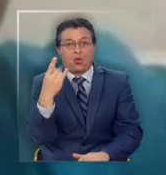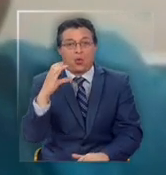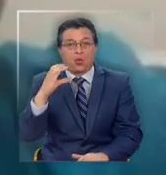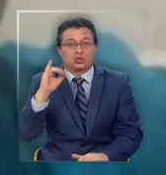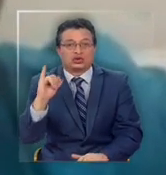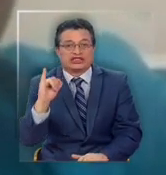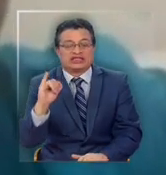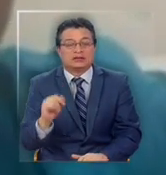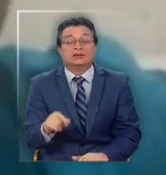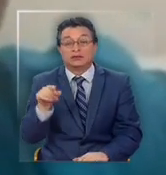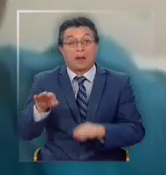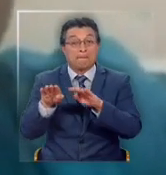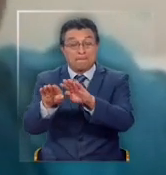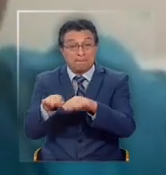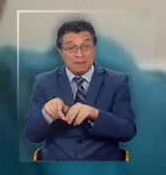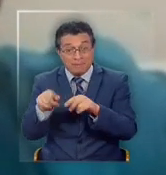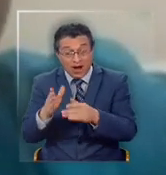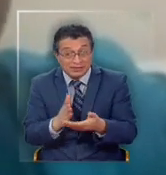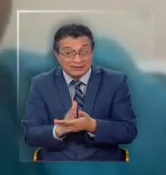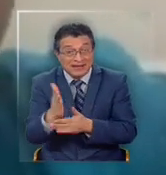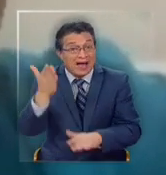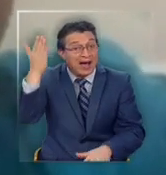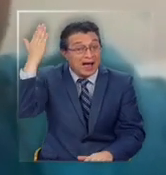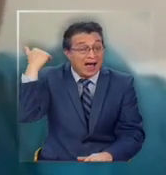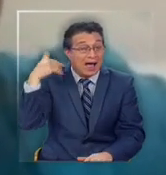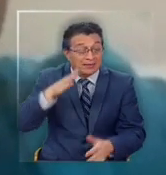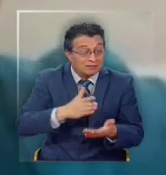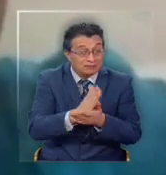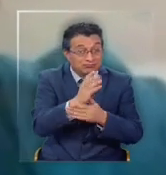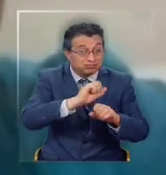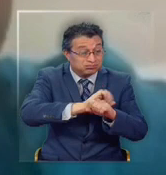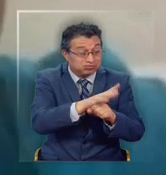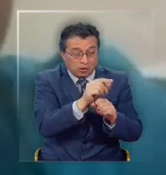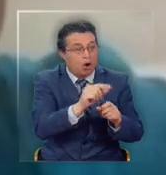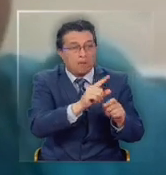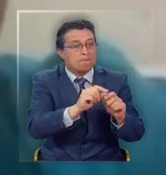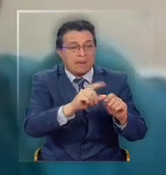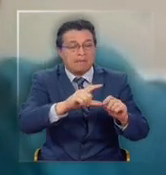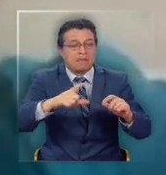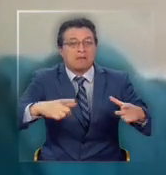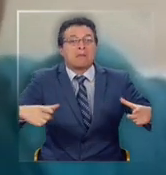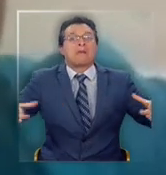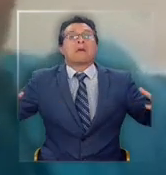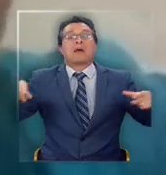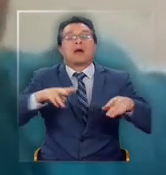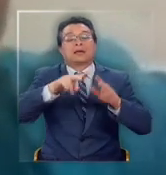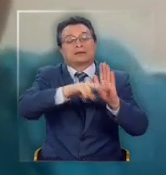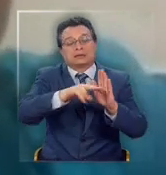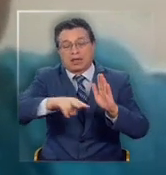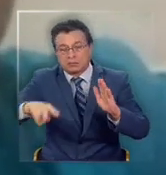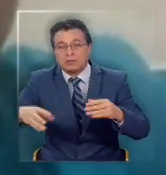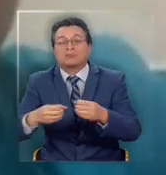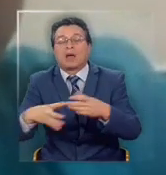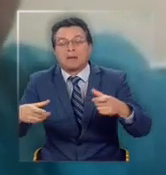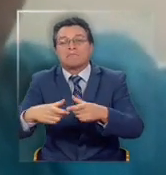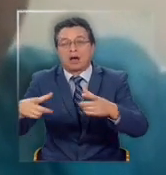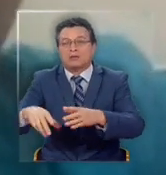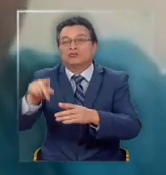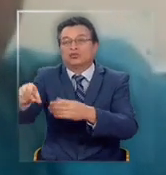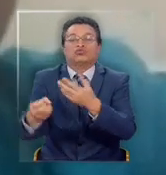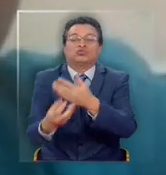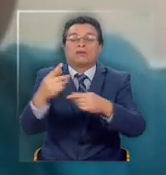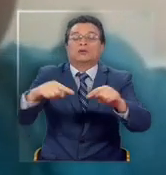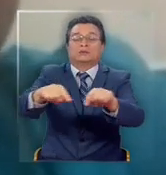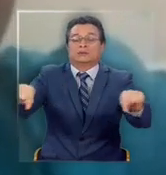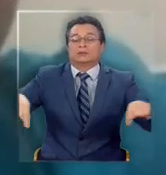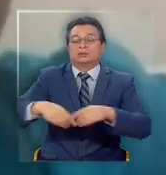cuidados intensivos no son las mismas que partieron al principio de la pandemia. Hemos ido progresivamente abriendo nuevas unidades de cuidados intensivos,